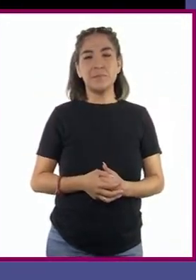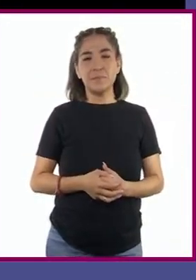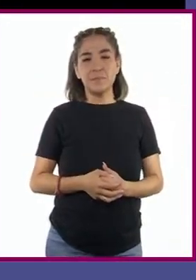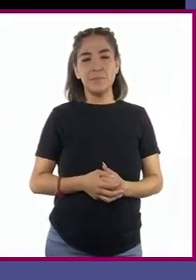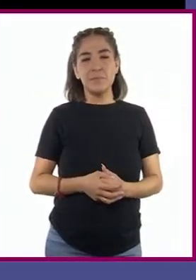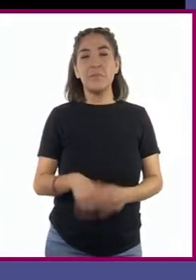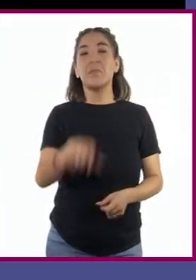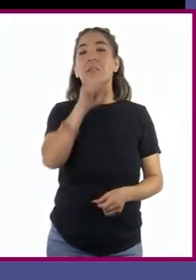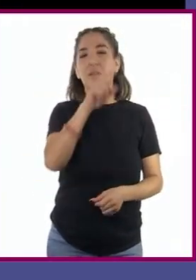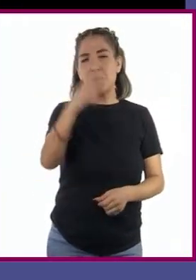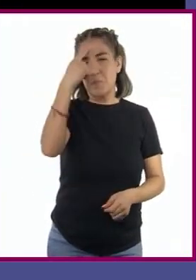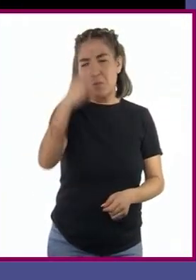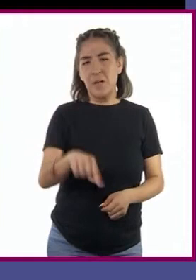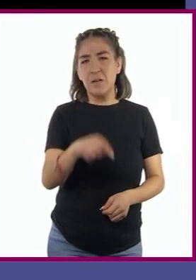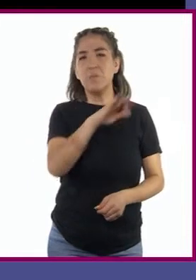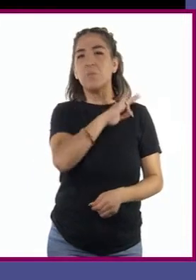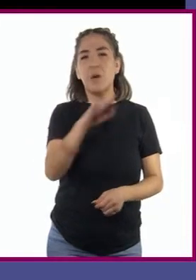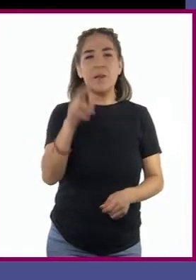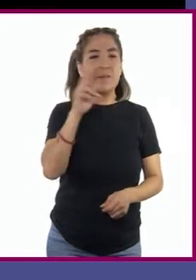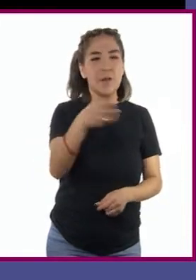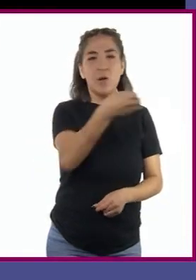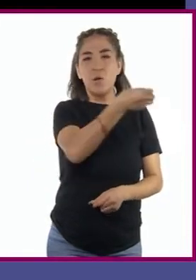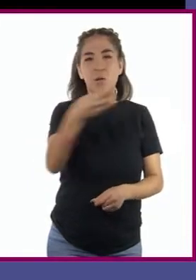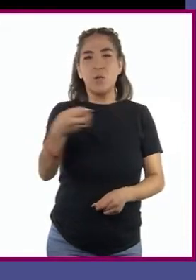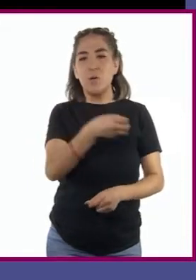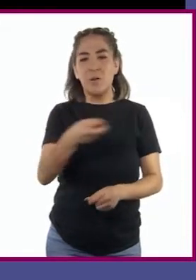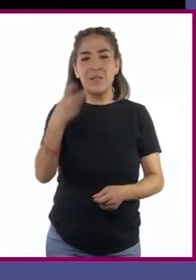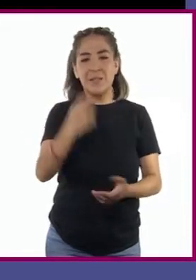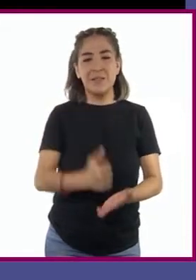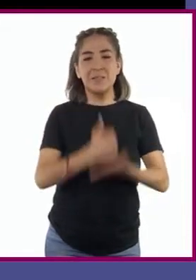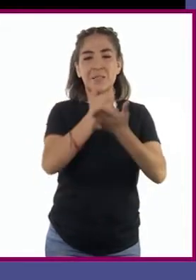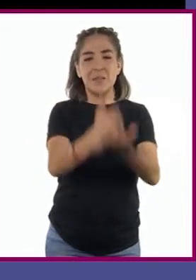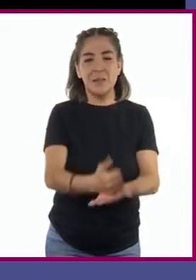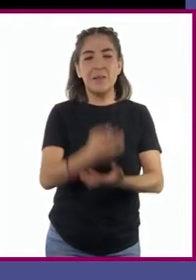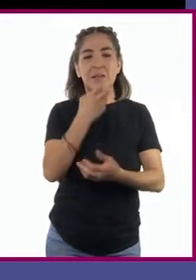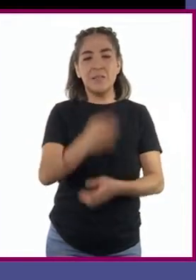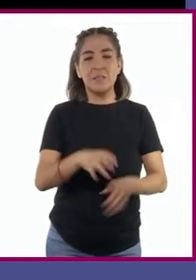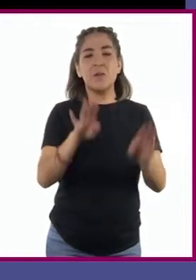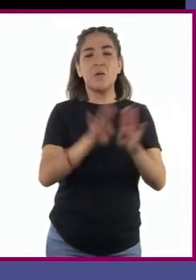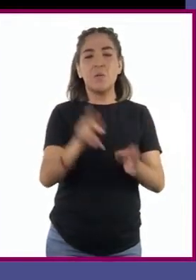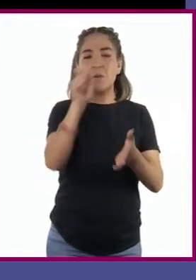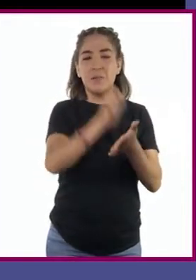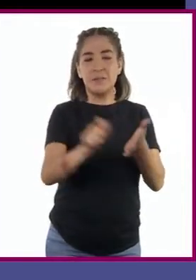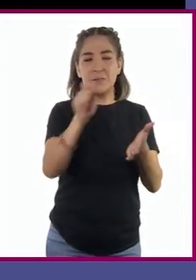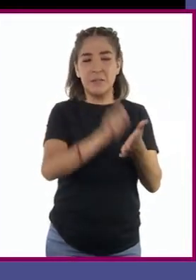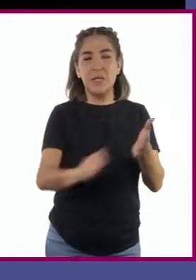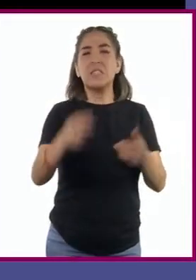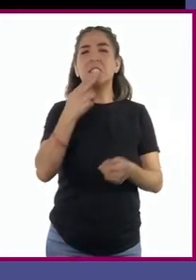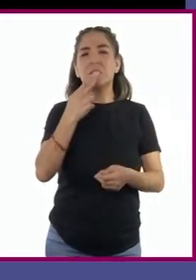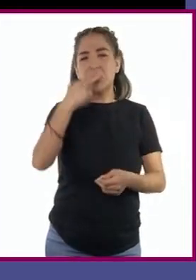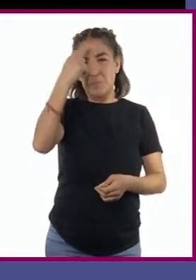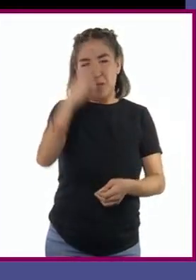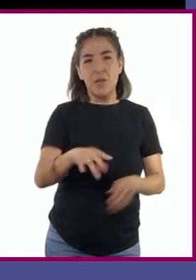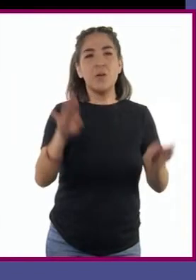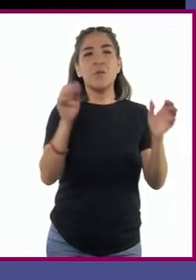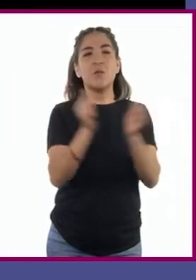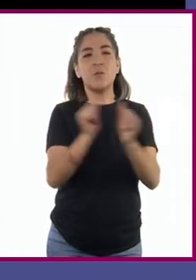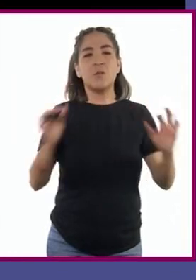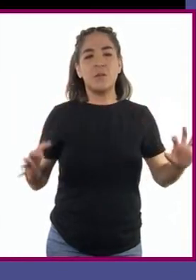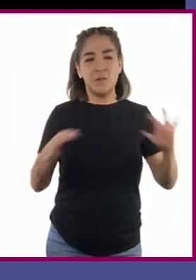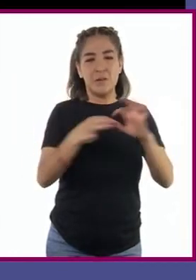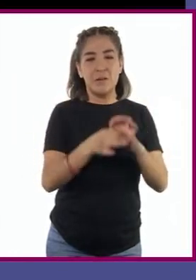Además, contribuyen a dar orden y estructura a la comunicación oral y escrita. Sirven para establecer